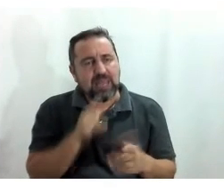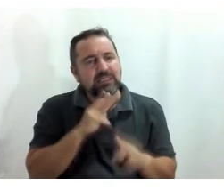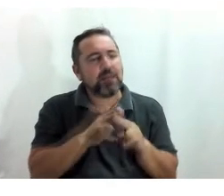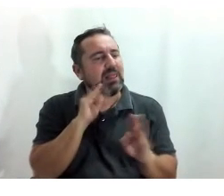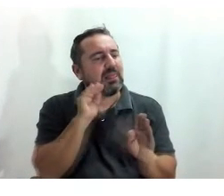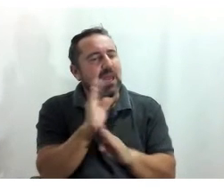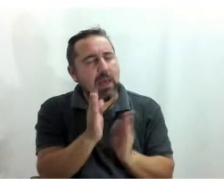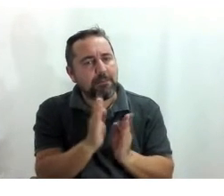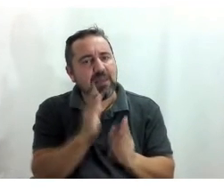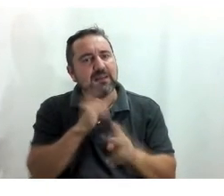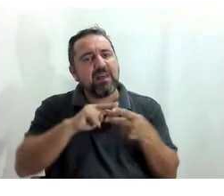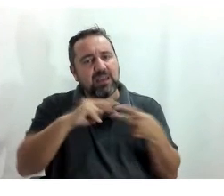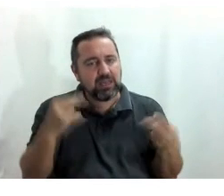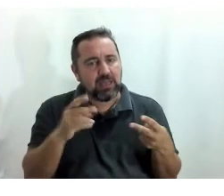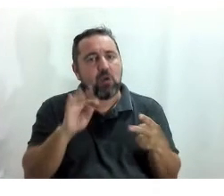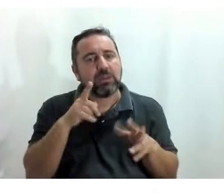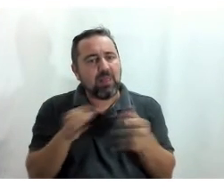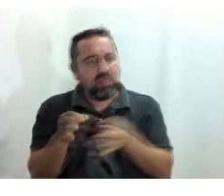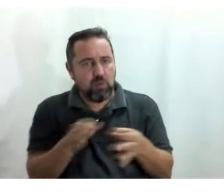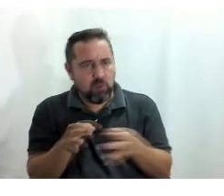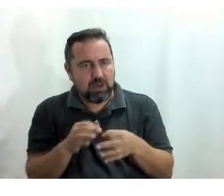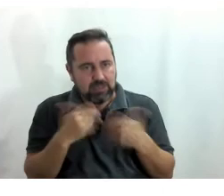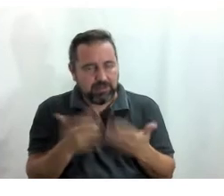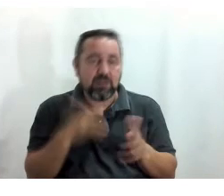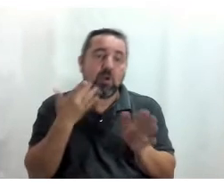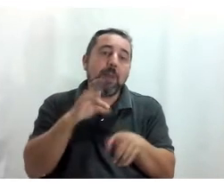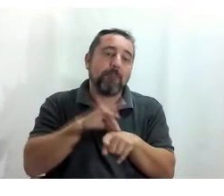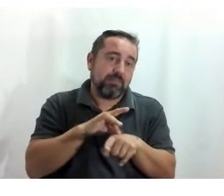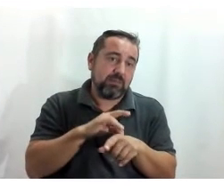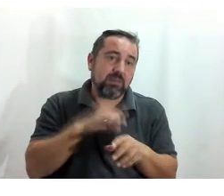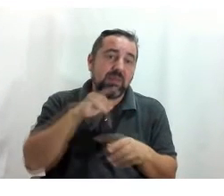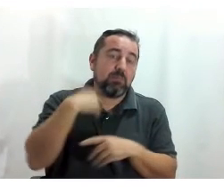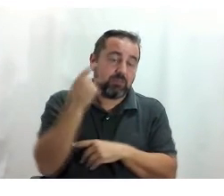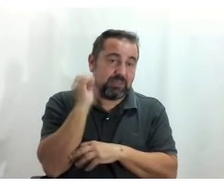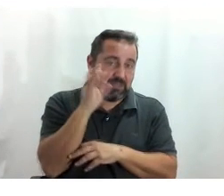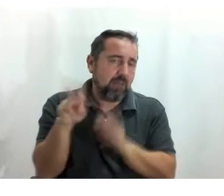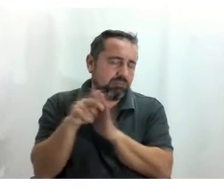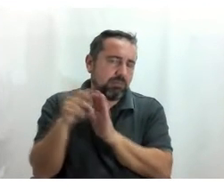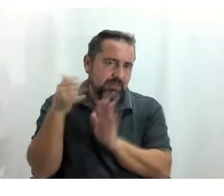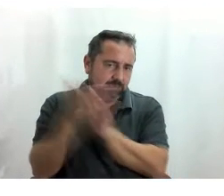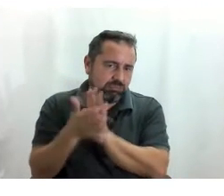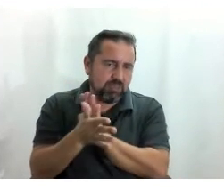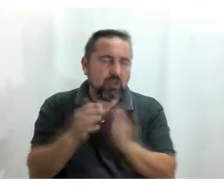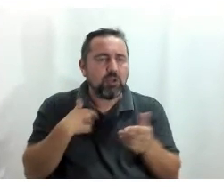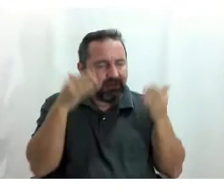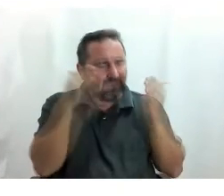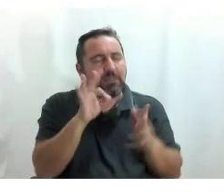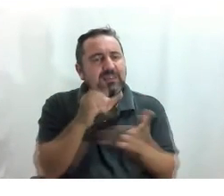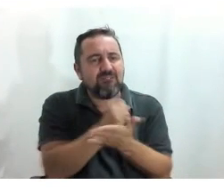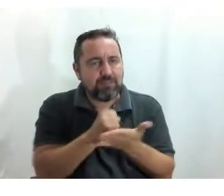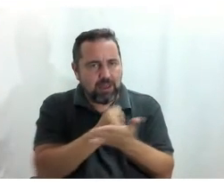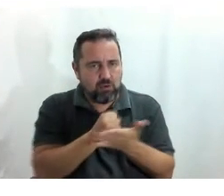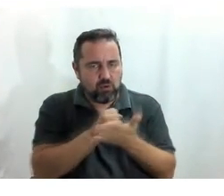como la terapia génica y la terapia celular, de las que se hablará el doctor Matías Molina en la siguiente charla. Yo me voy a centrar, como os digo, en la terapia